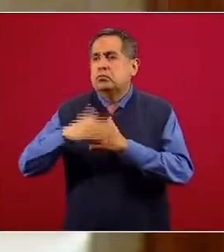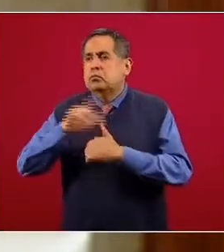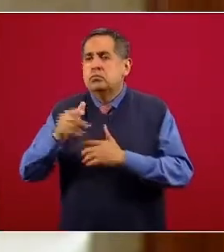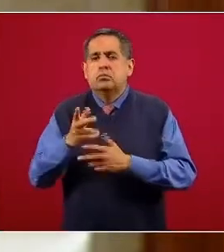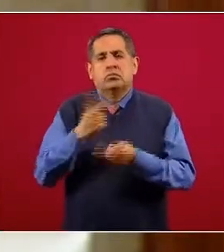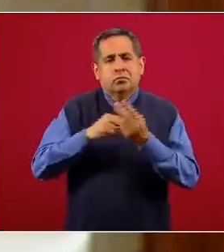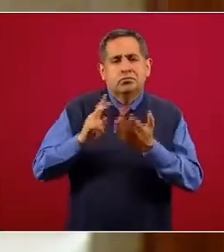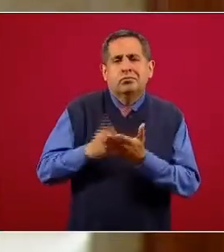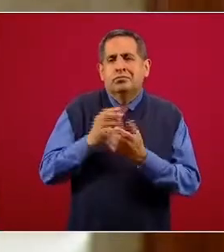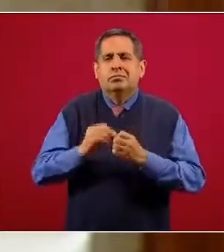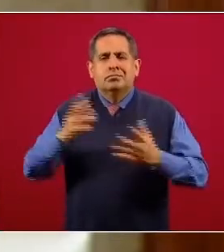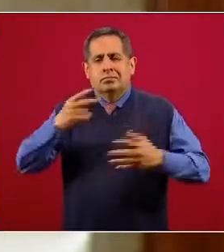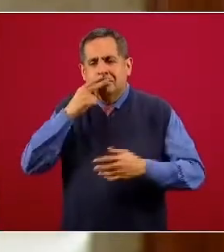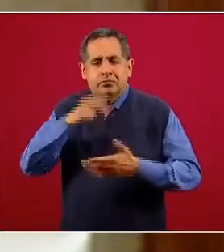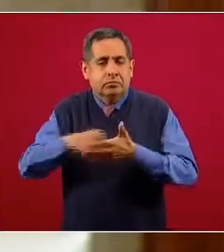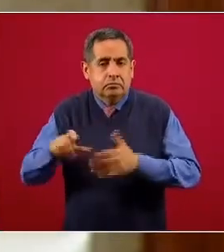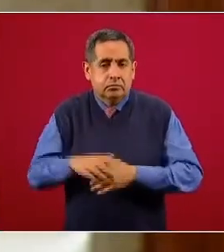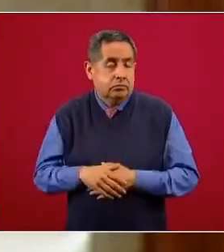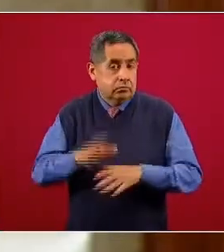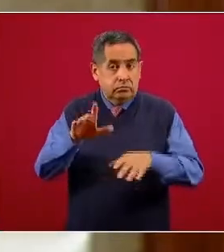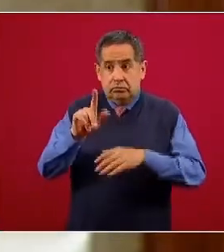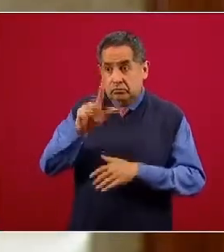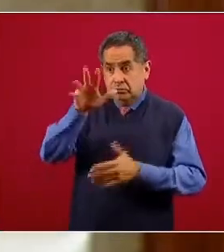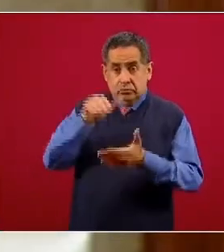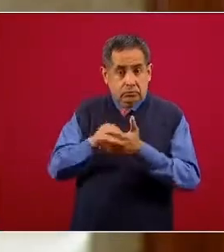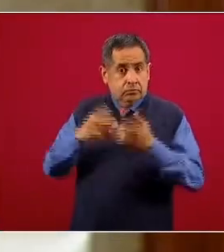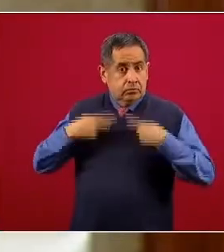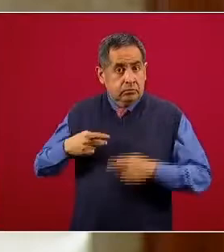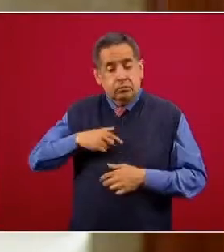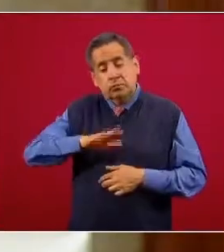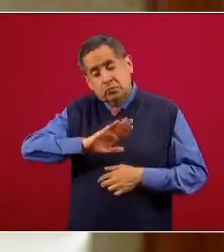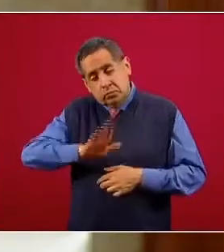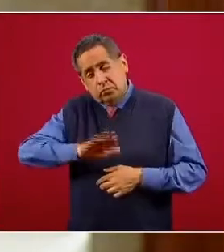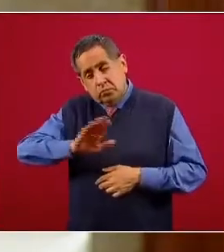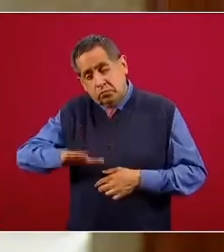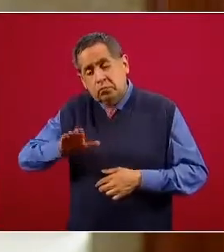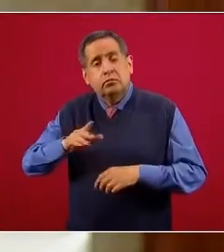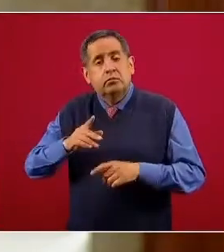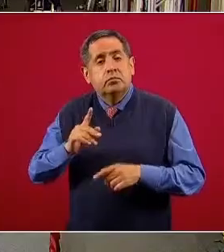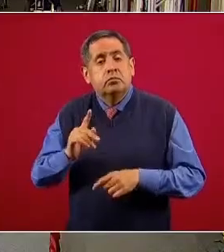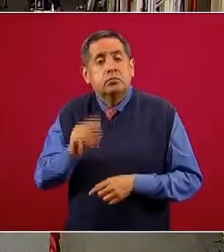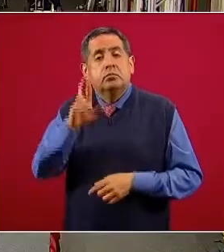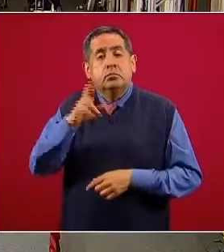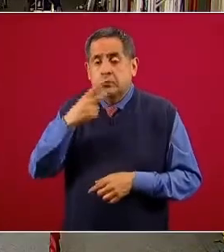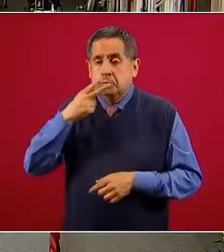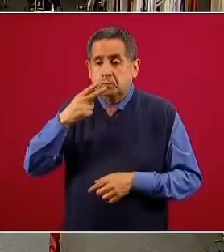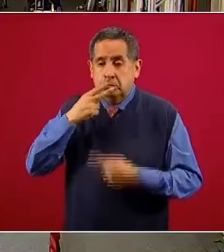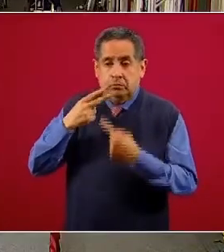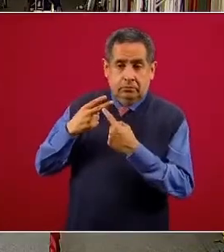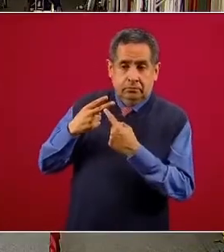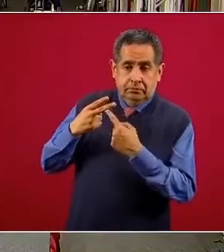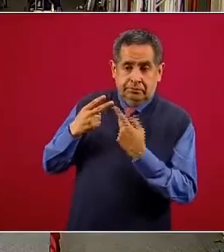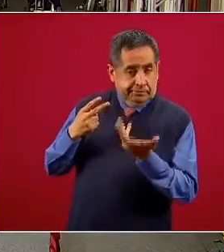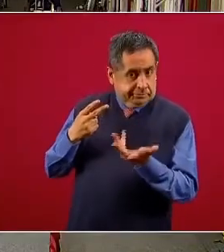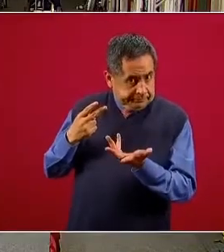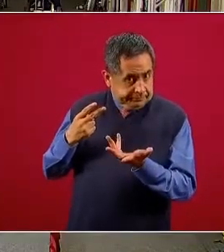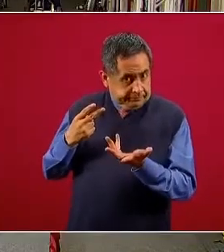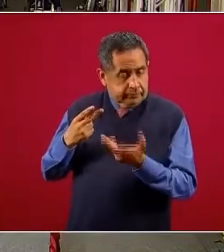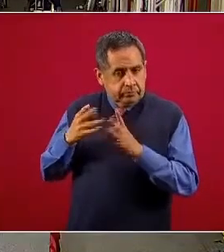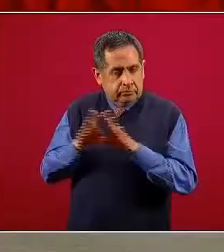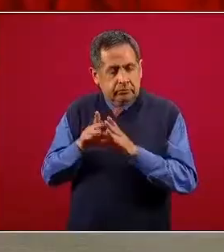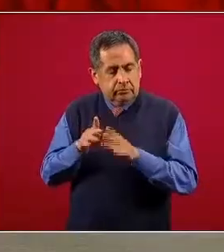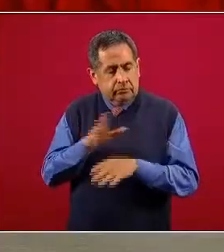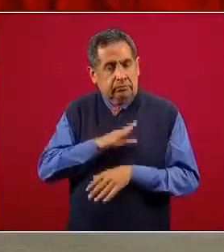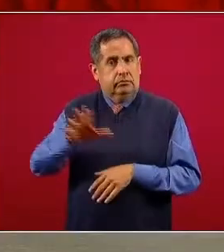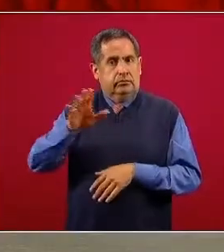75,000 personas fallecen al año por el consumo de cigarros y otros productos. Bueno, según las cuentas que tengo, esto es un